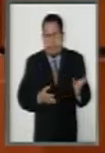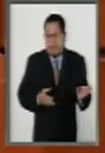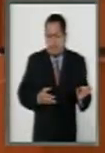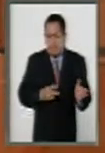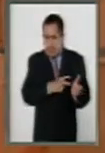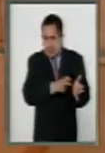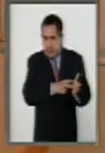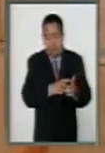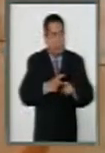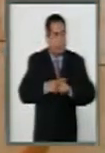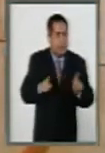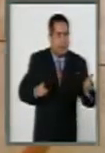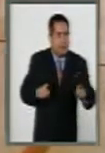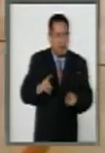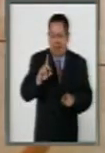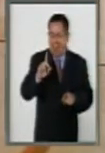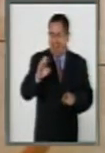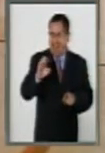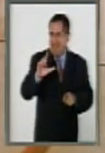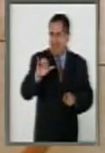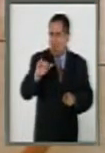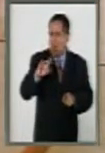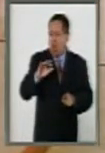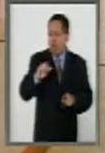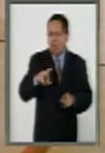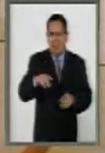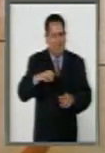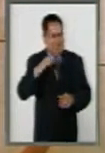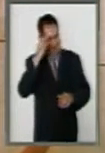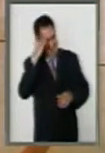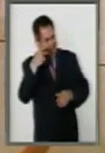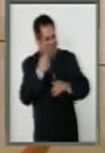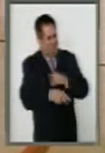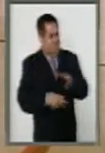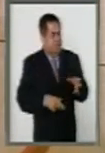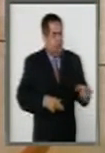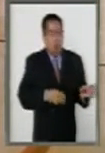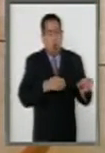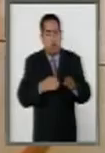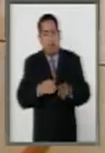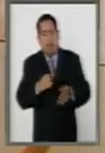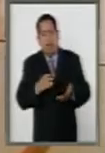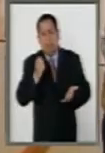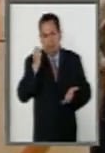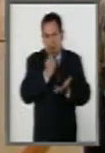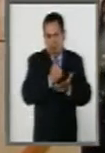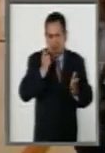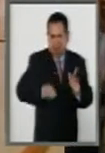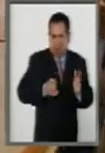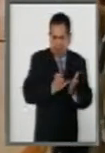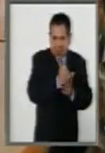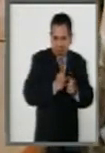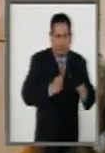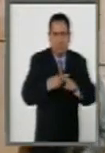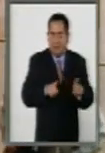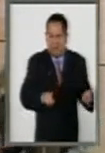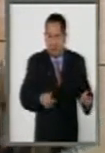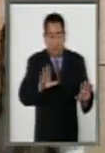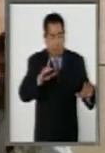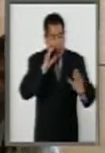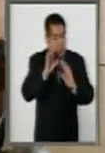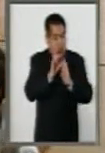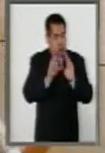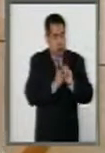entre delincuente y sentenciado tampoco debe de ser trivial. Al adoptar el término actual, la Constitución permite